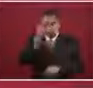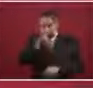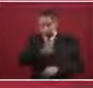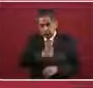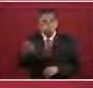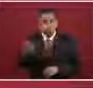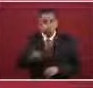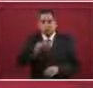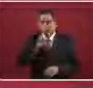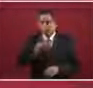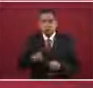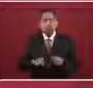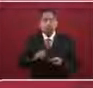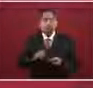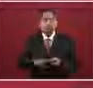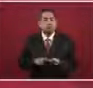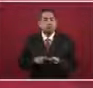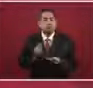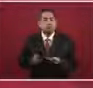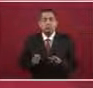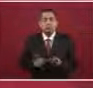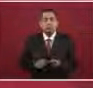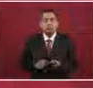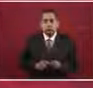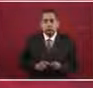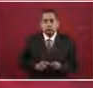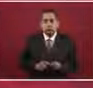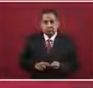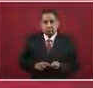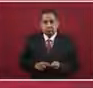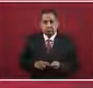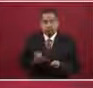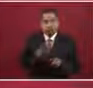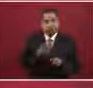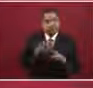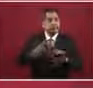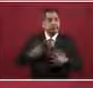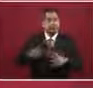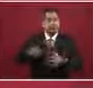lo mismo en el caso de los poderes,